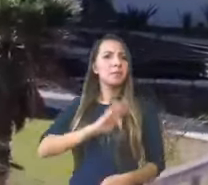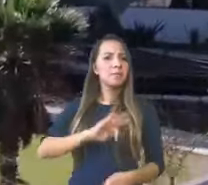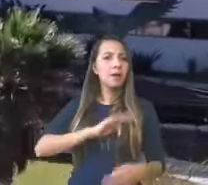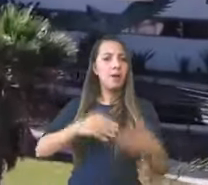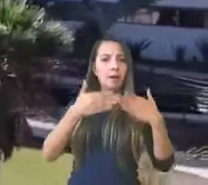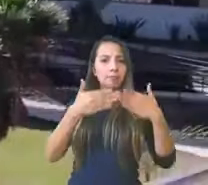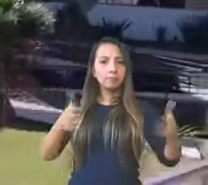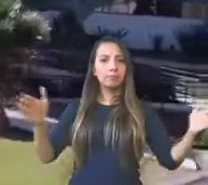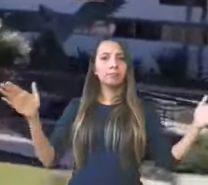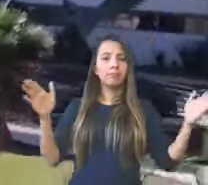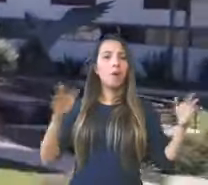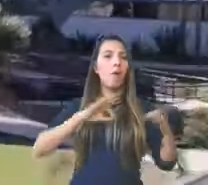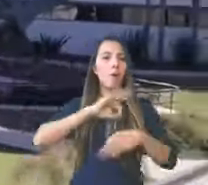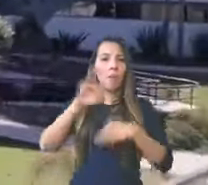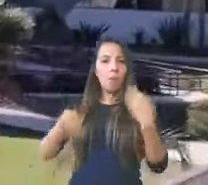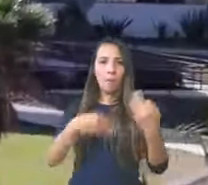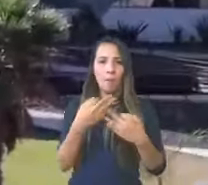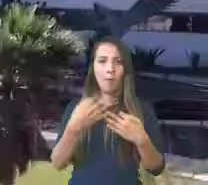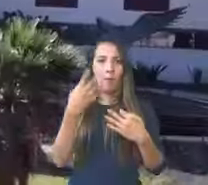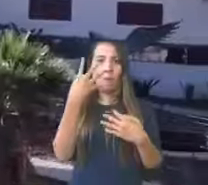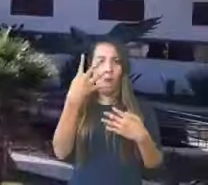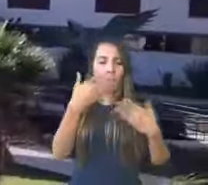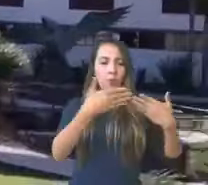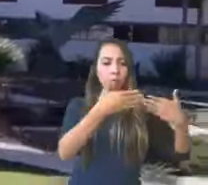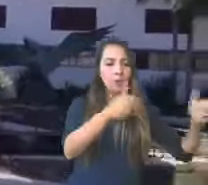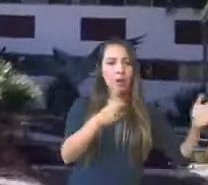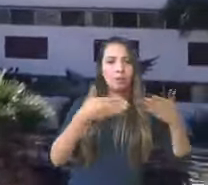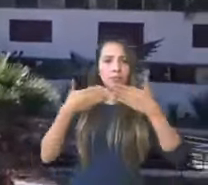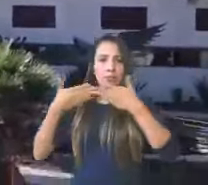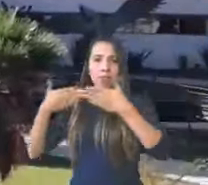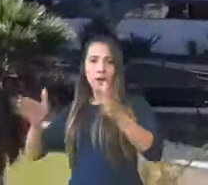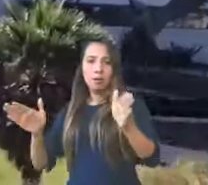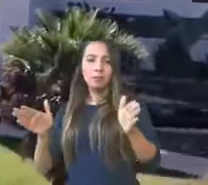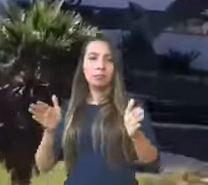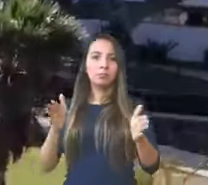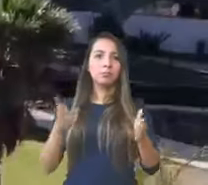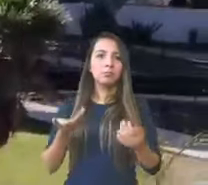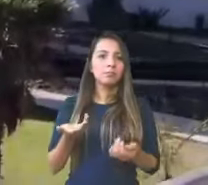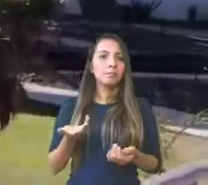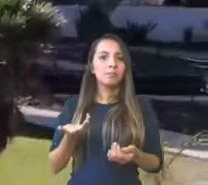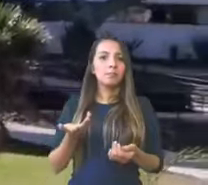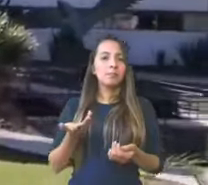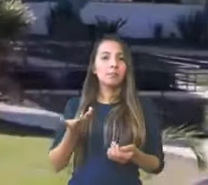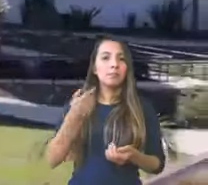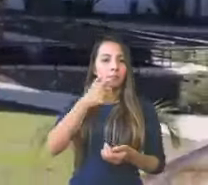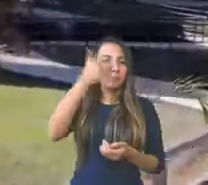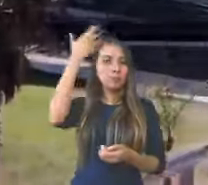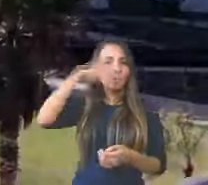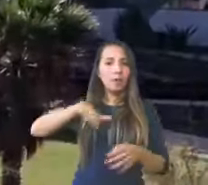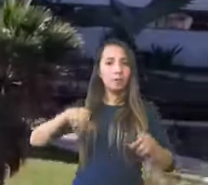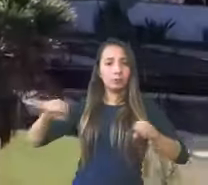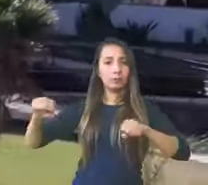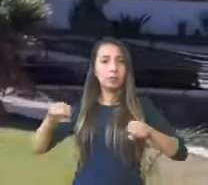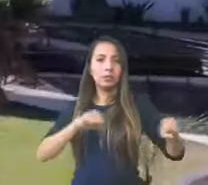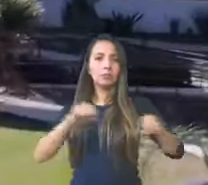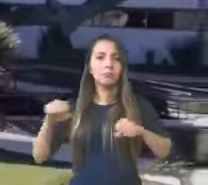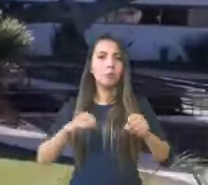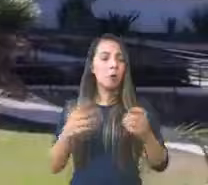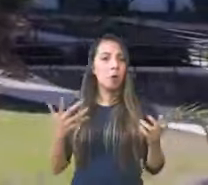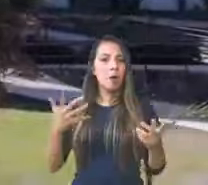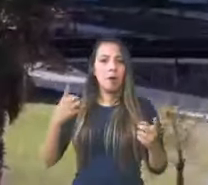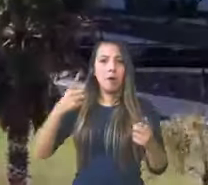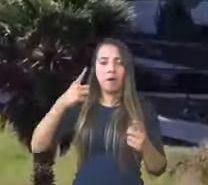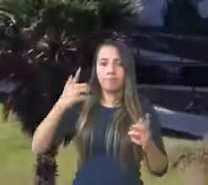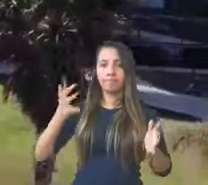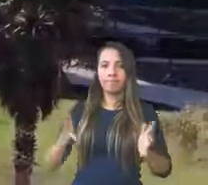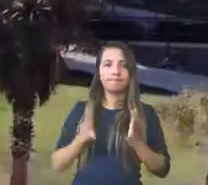cuatro hojas, la salida y entrada pudiera ser, pero un sismo hay que recordar que no avisa, un sismo